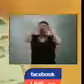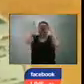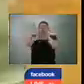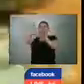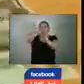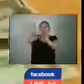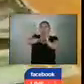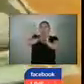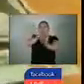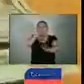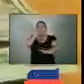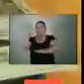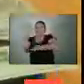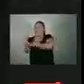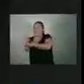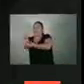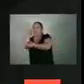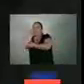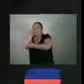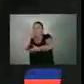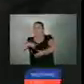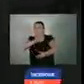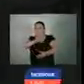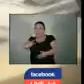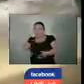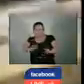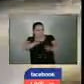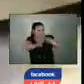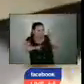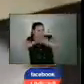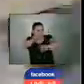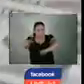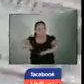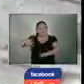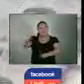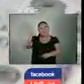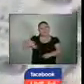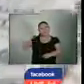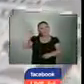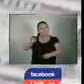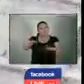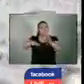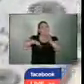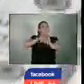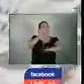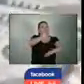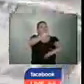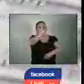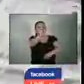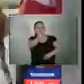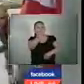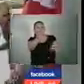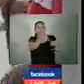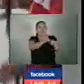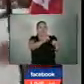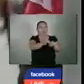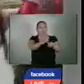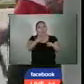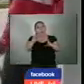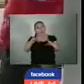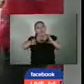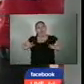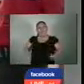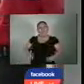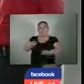estudio de una universidad privada del país, para que esto suceda, se deben subir las tasas de intereses y limitar el gasto público.